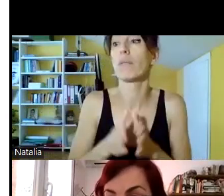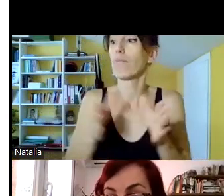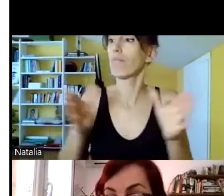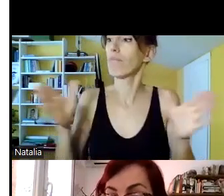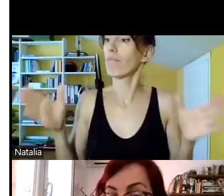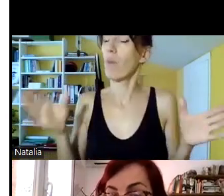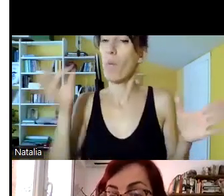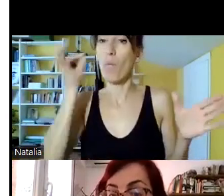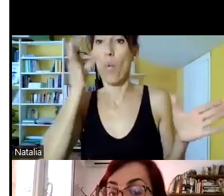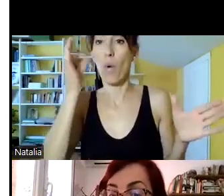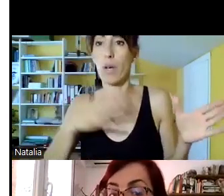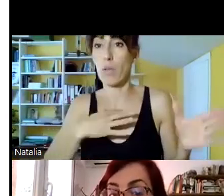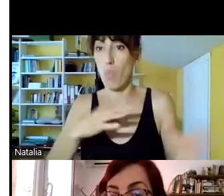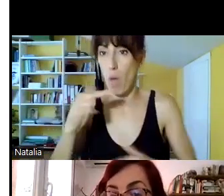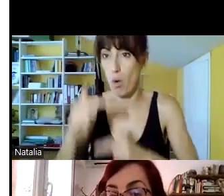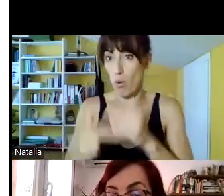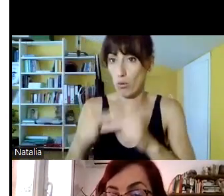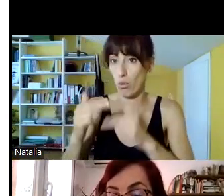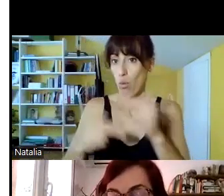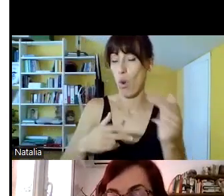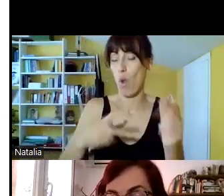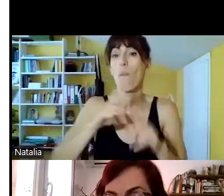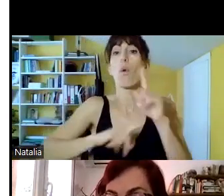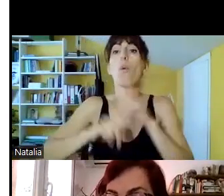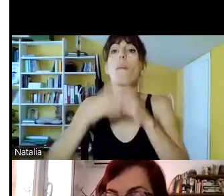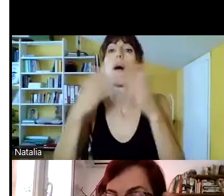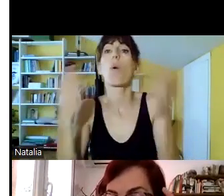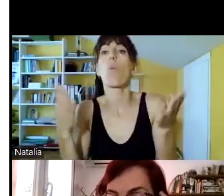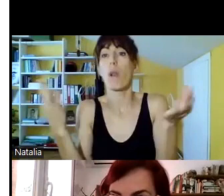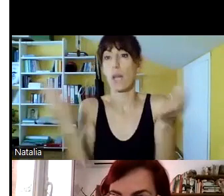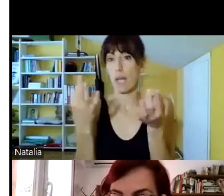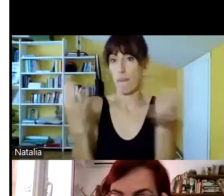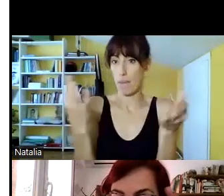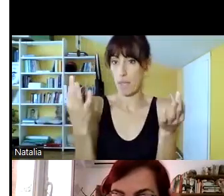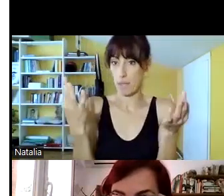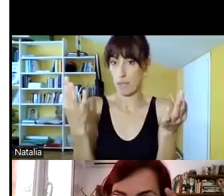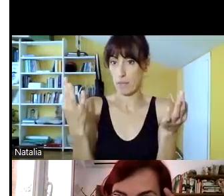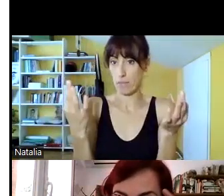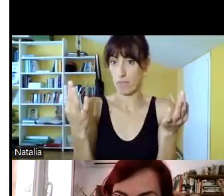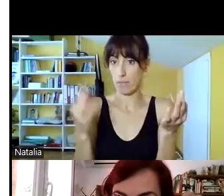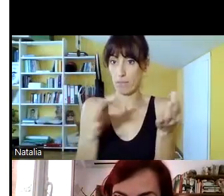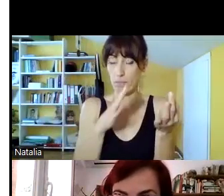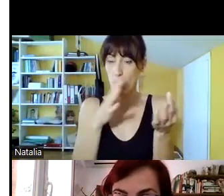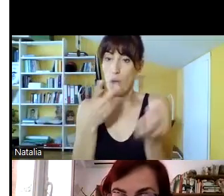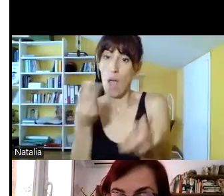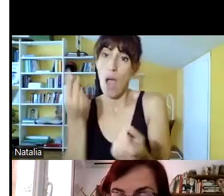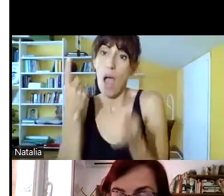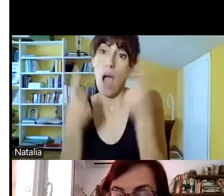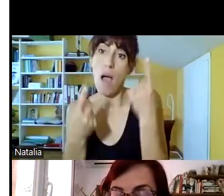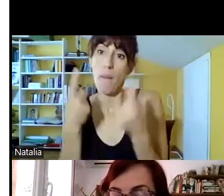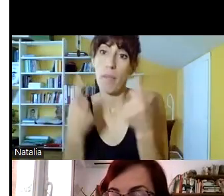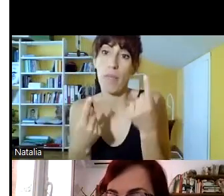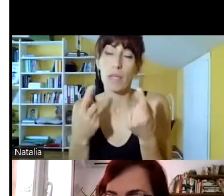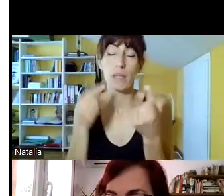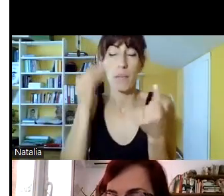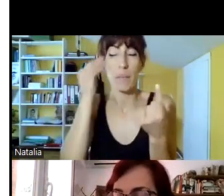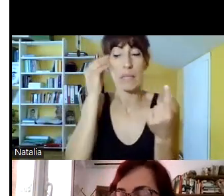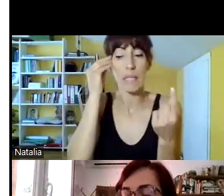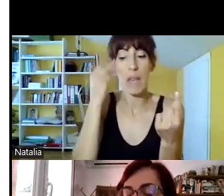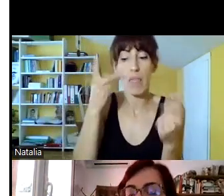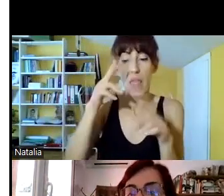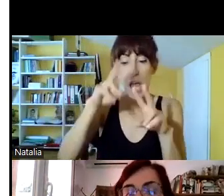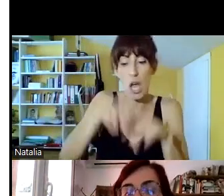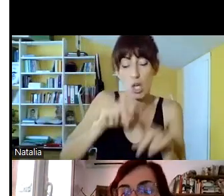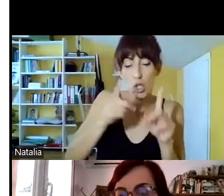puedan construir cuál es el problema y qué es lo que está pasando, ¿no? Y como a veces esta cosa de las cajitas diagnósticas las